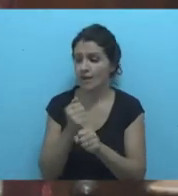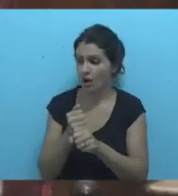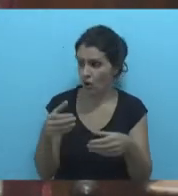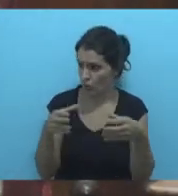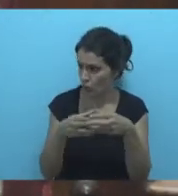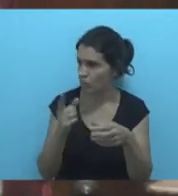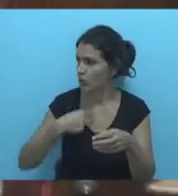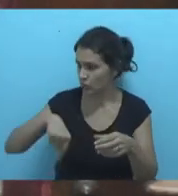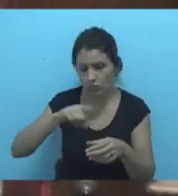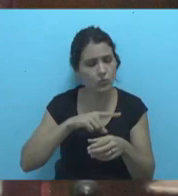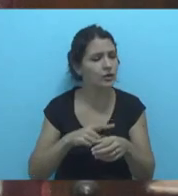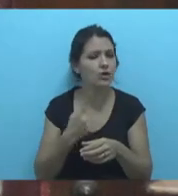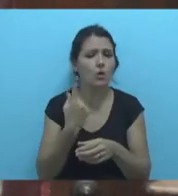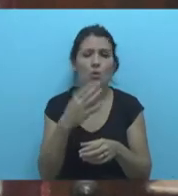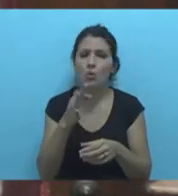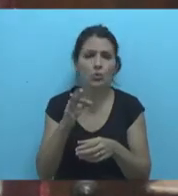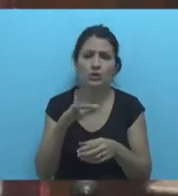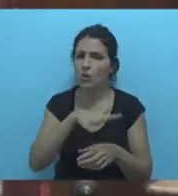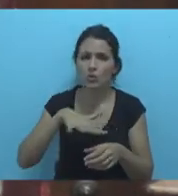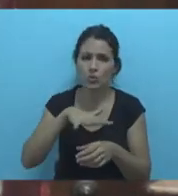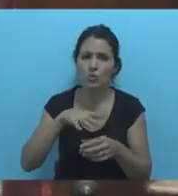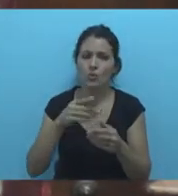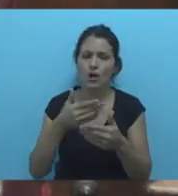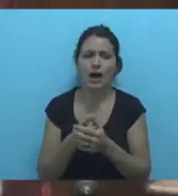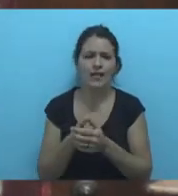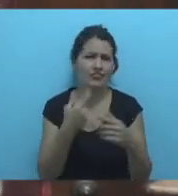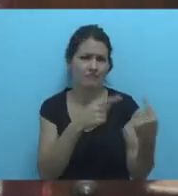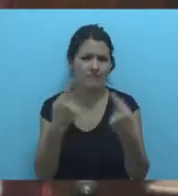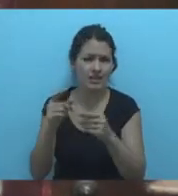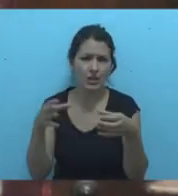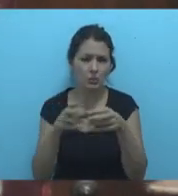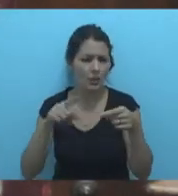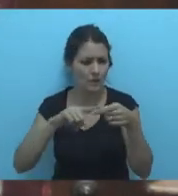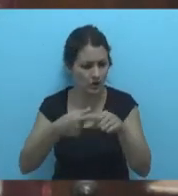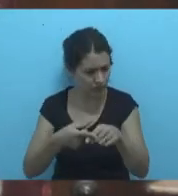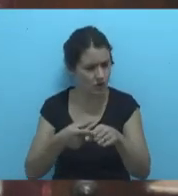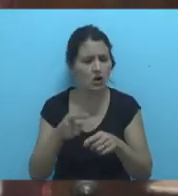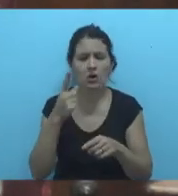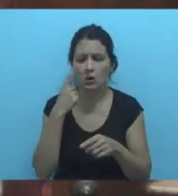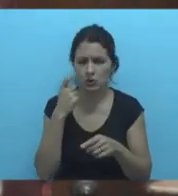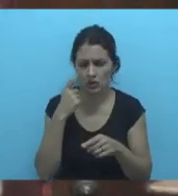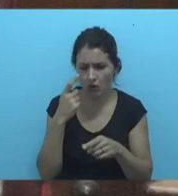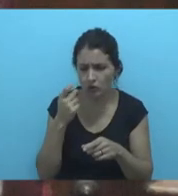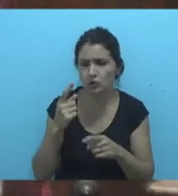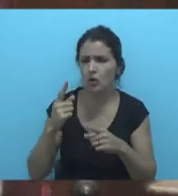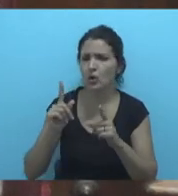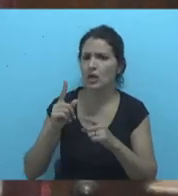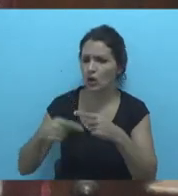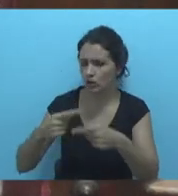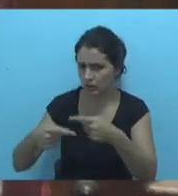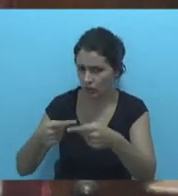vuelvo a insistir, es el único ámbito público pluripartidario que viene llevándose irresponsablemente el seguimiento de cuál